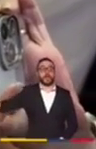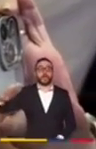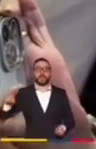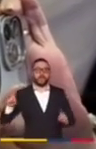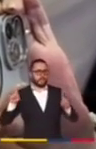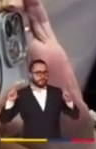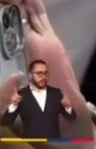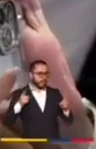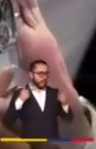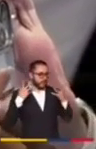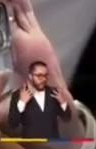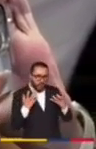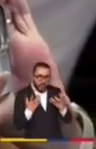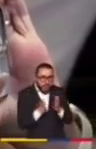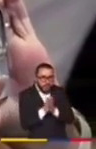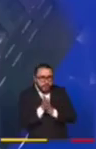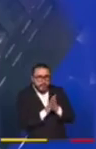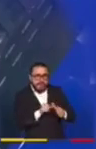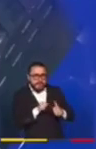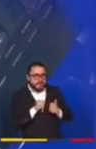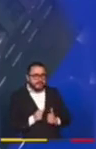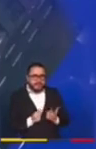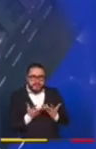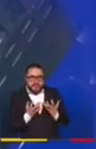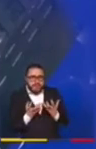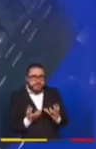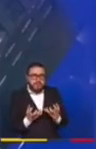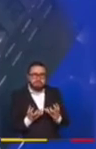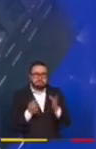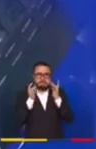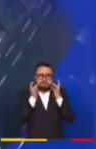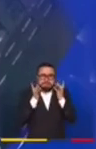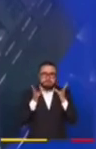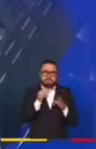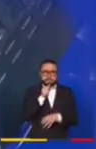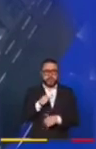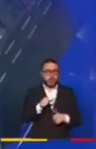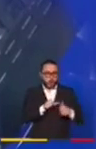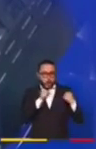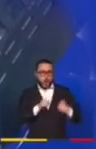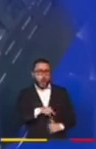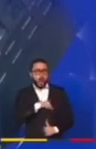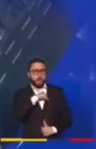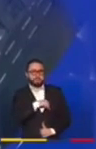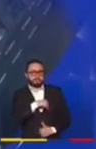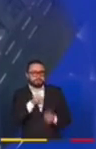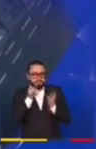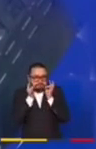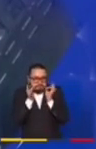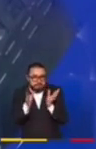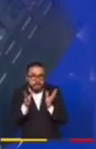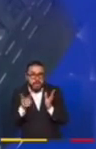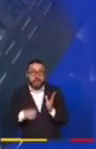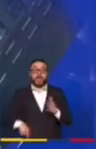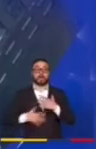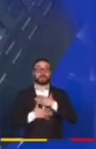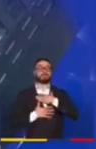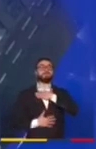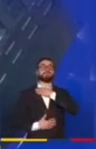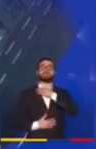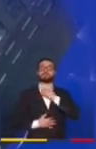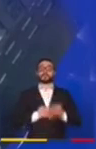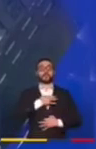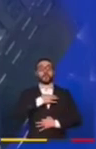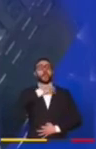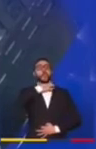la codicia en el corazón, con la perfidia en el corazón, perfidia que no borra el buen vestir, ni